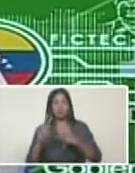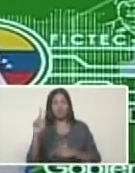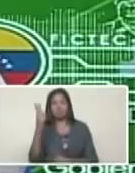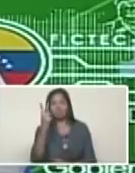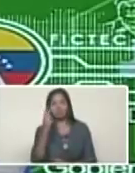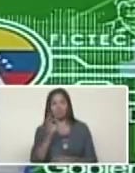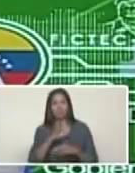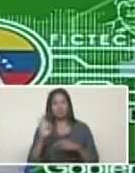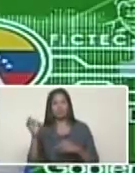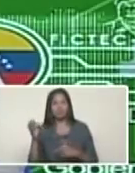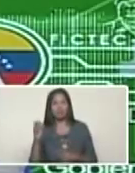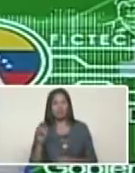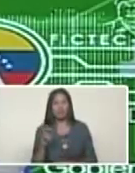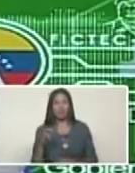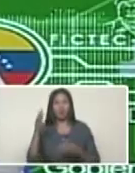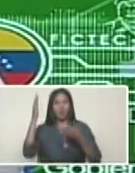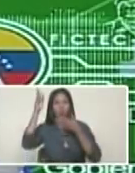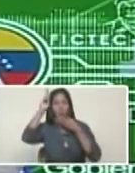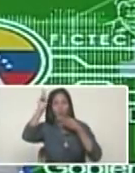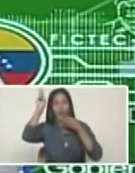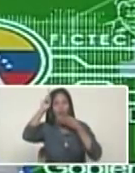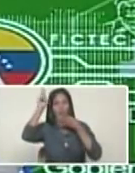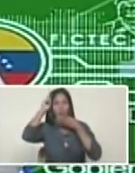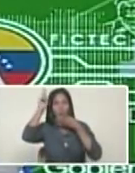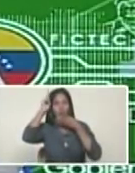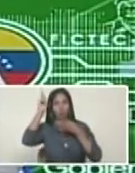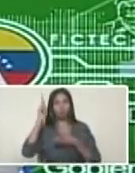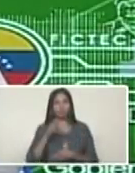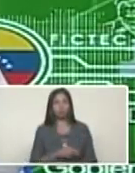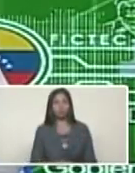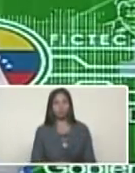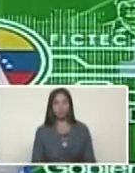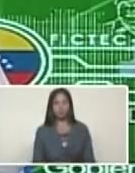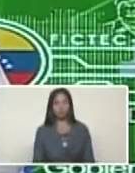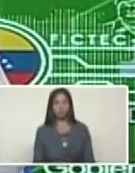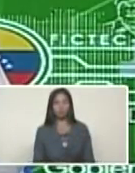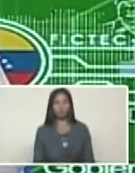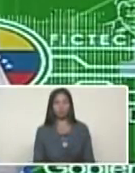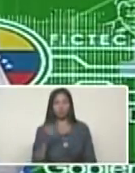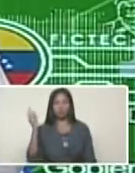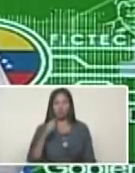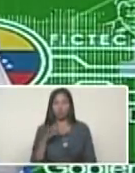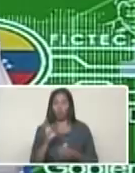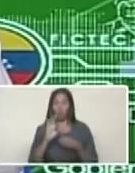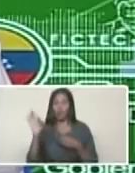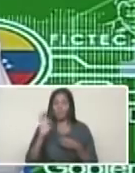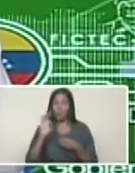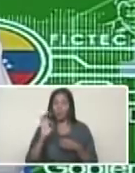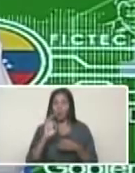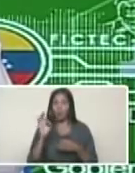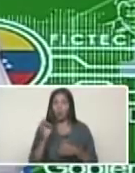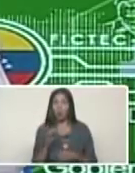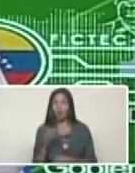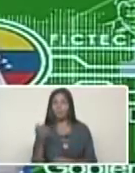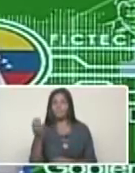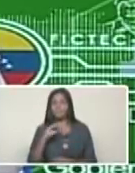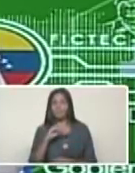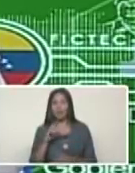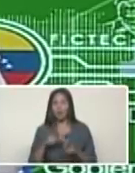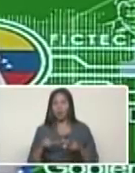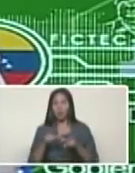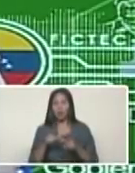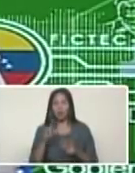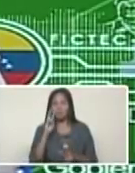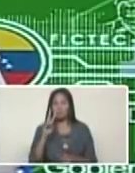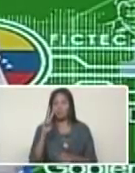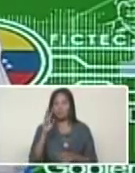satélite, Guaycaipuro. Guaycaipuro. Va a llegar Guaycaipuro más allá de la Vía Láctea. Imagínense